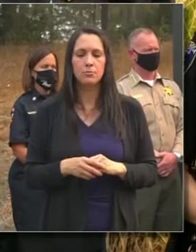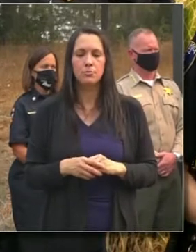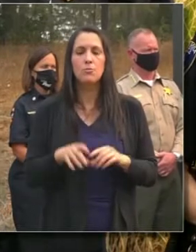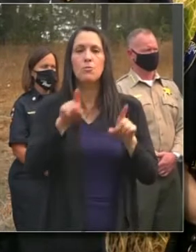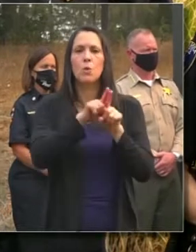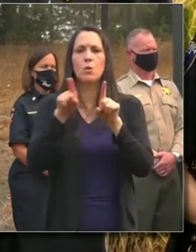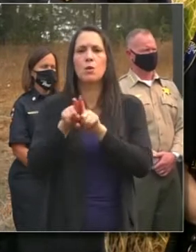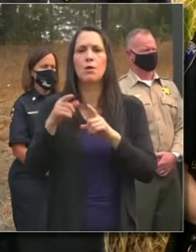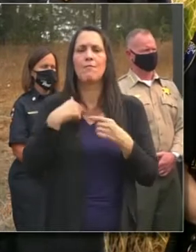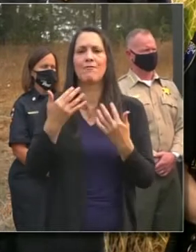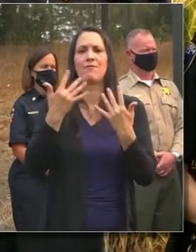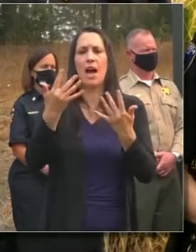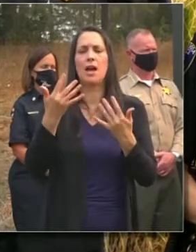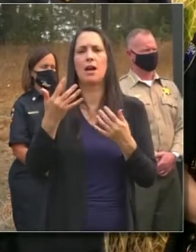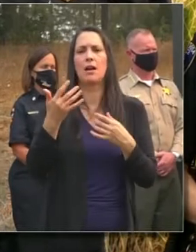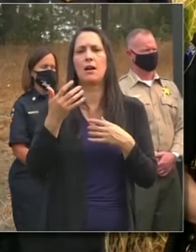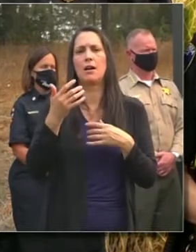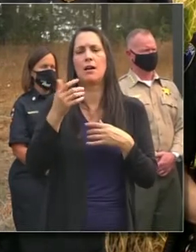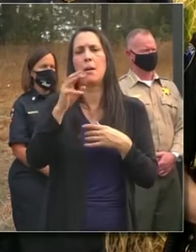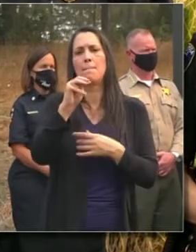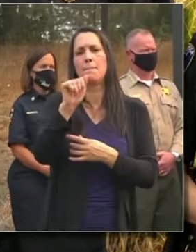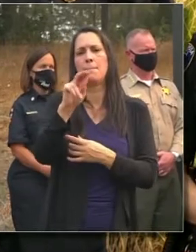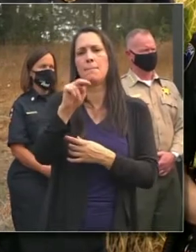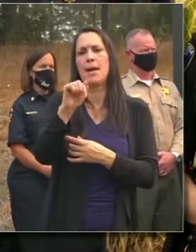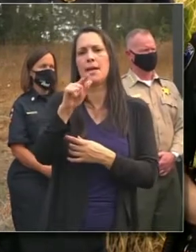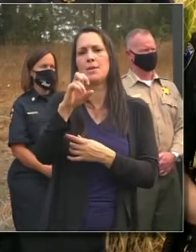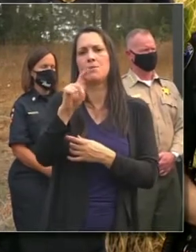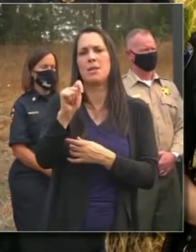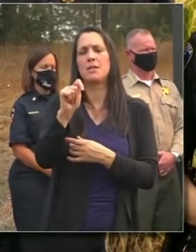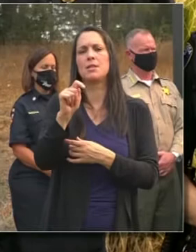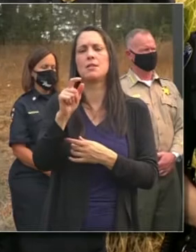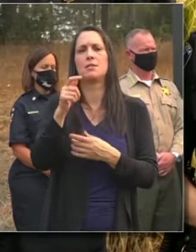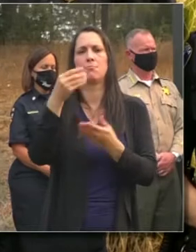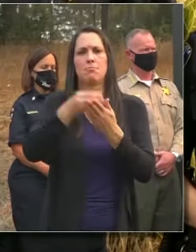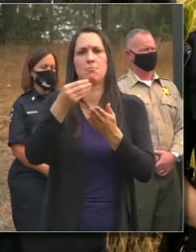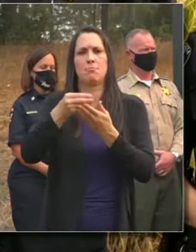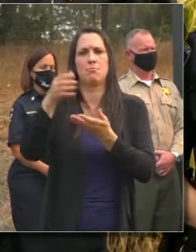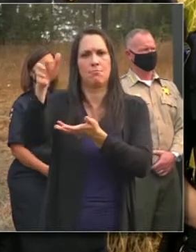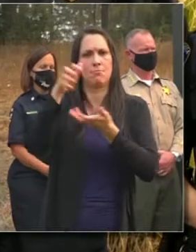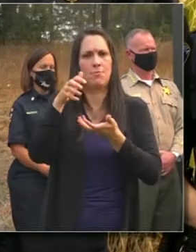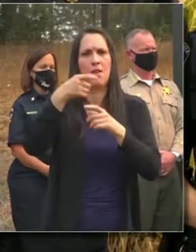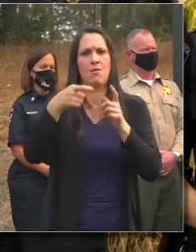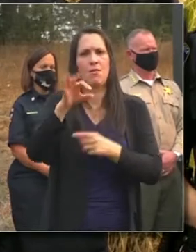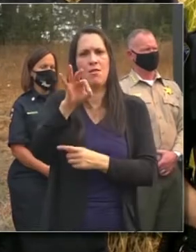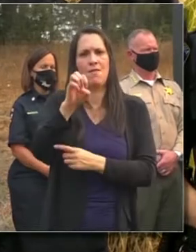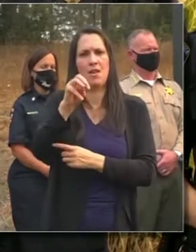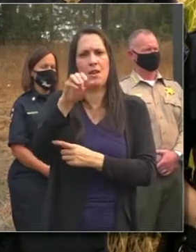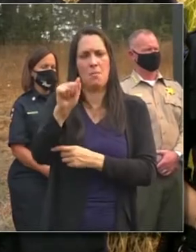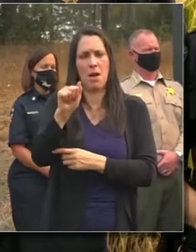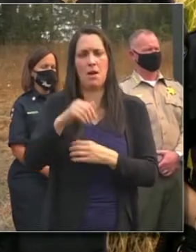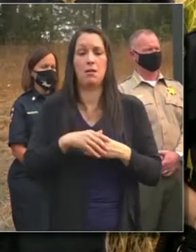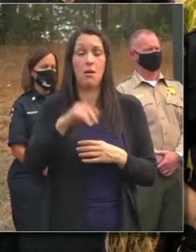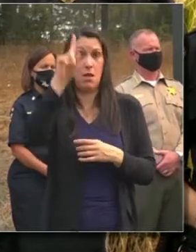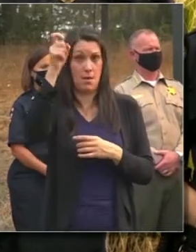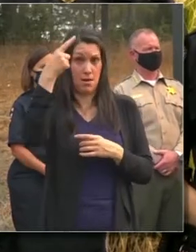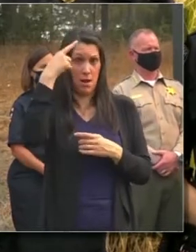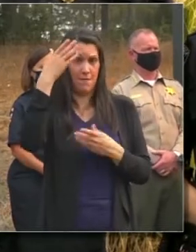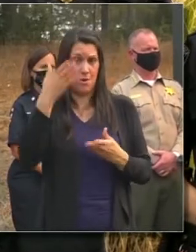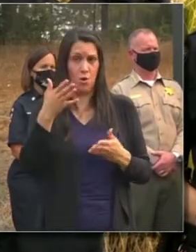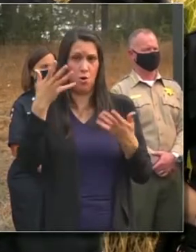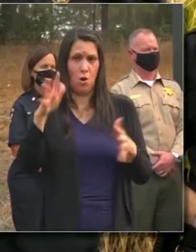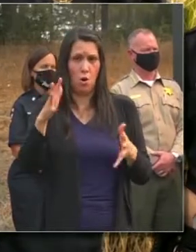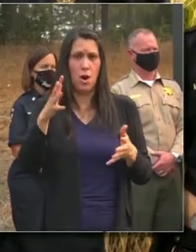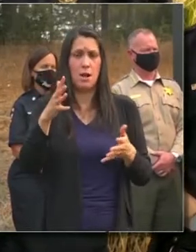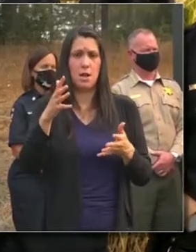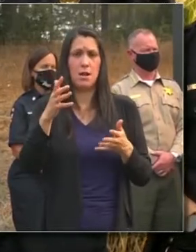de tener asistencia a una prima especial de parte de fema para poder luchar